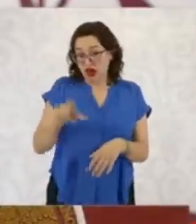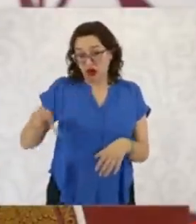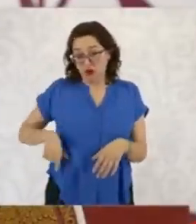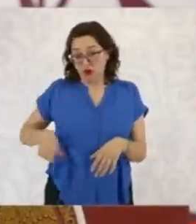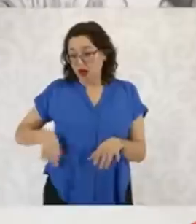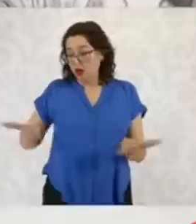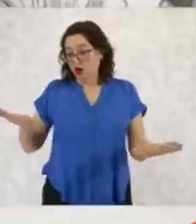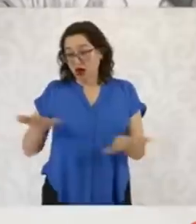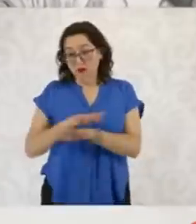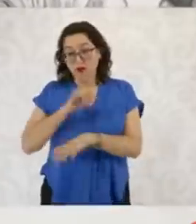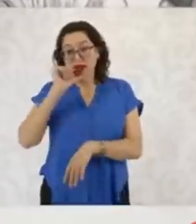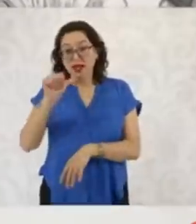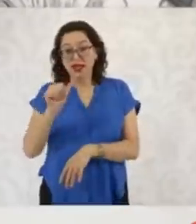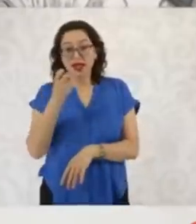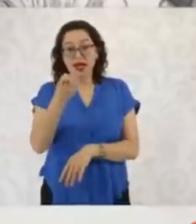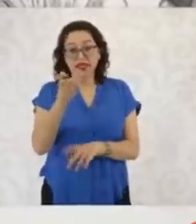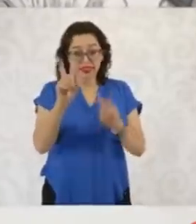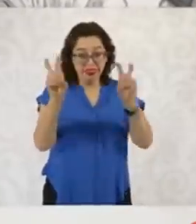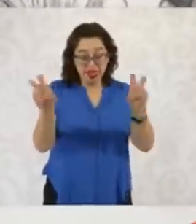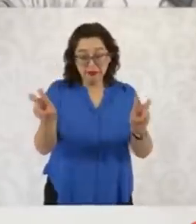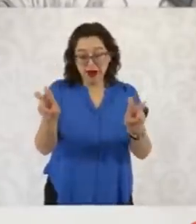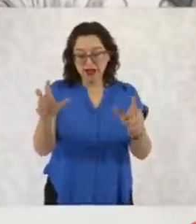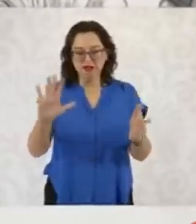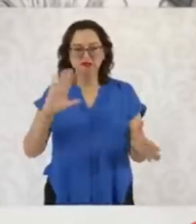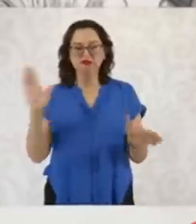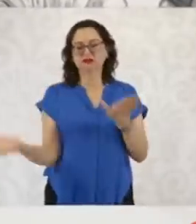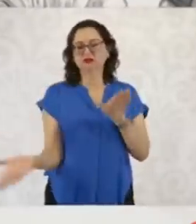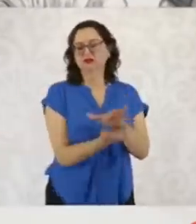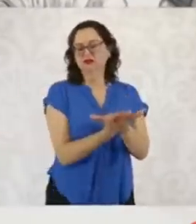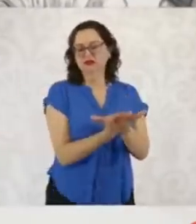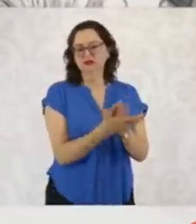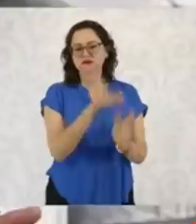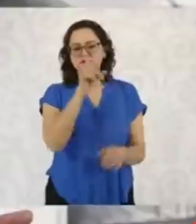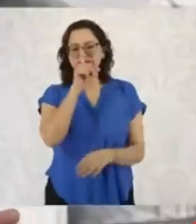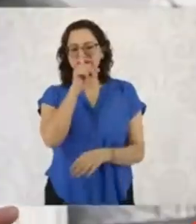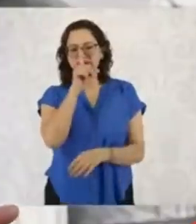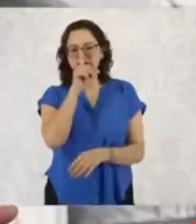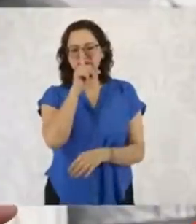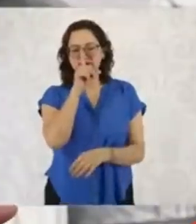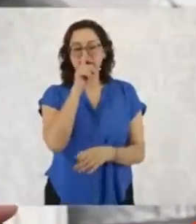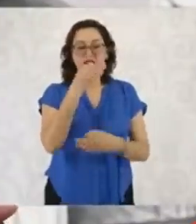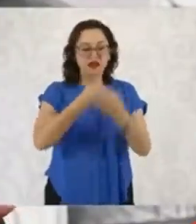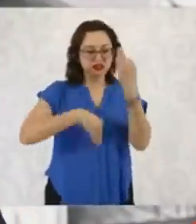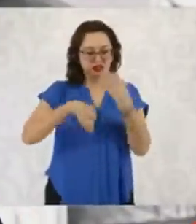nada, ni se hubiera sabido nada, porque todo era hecho a la perfección.